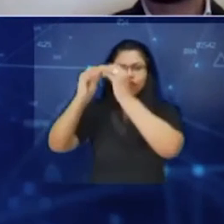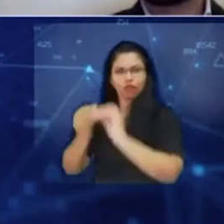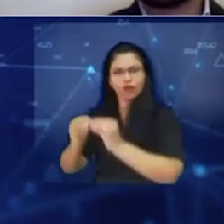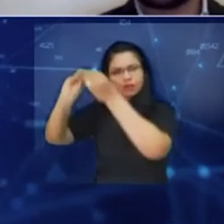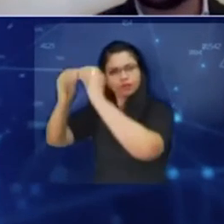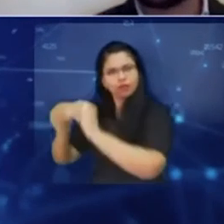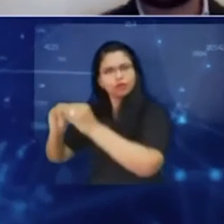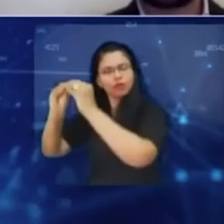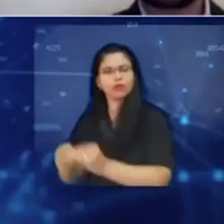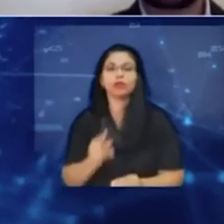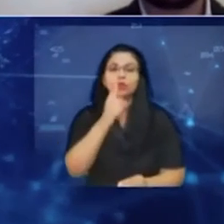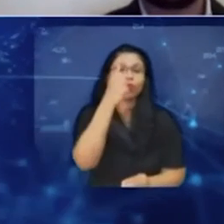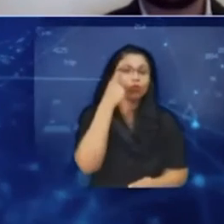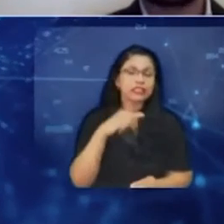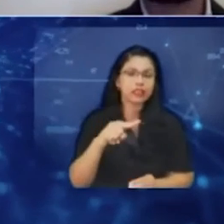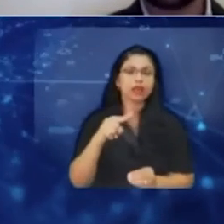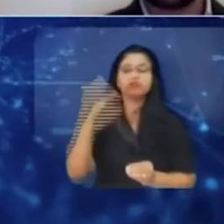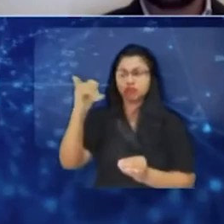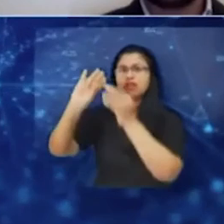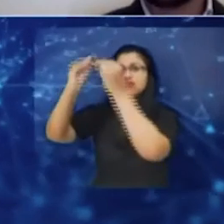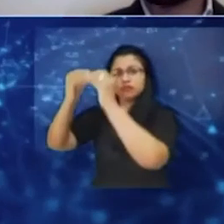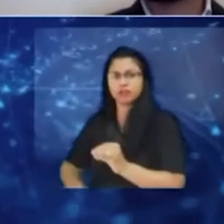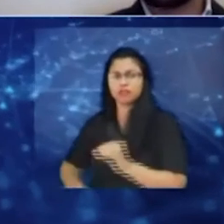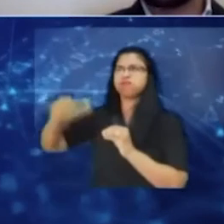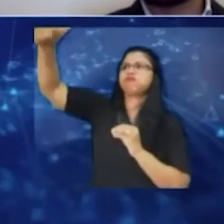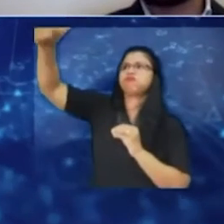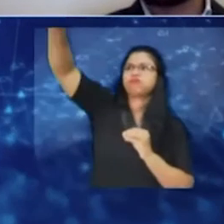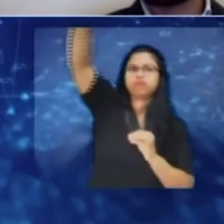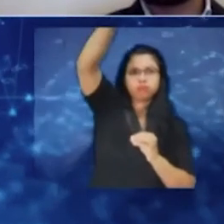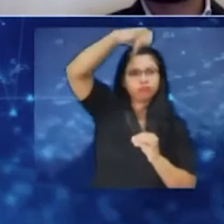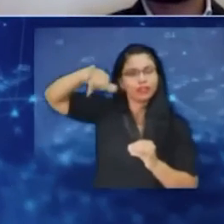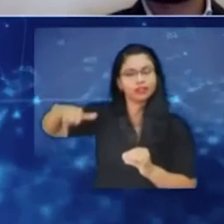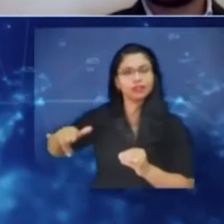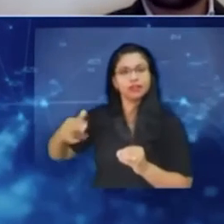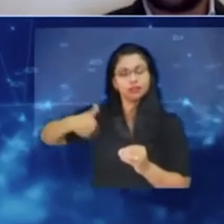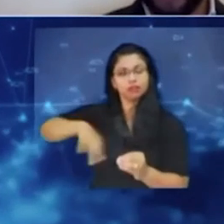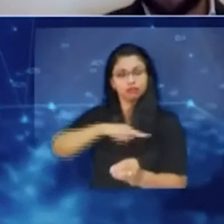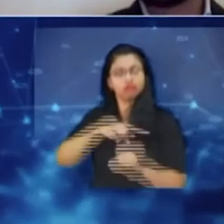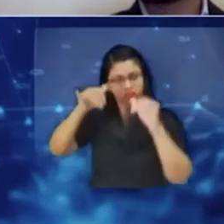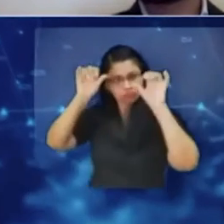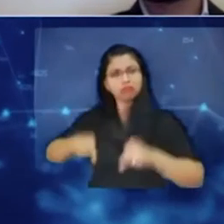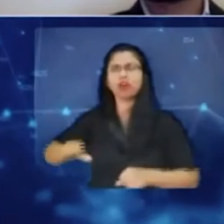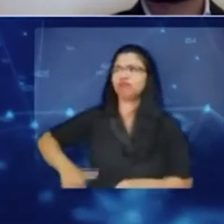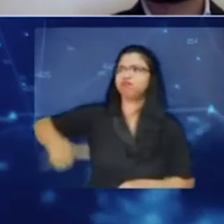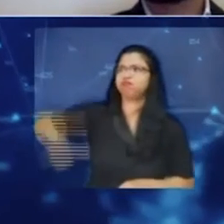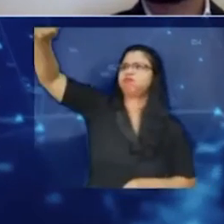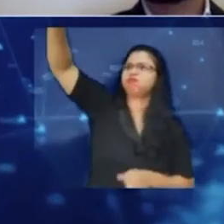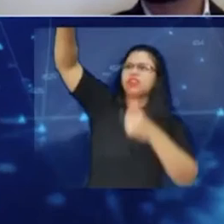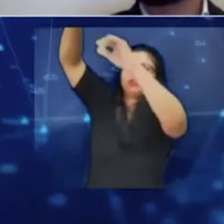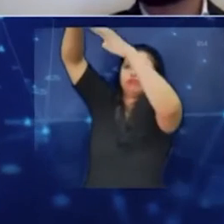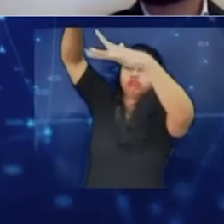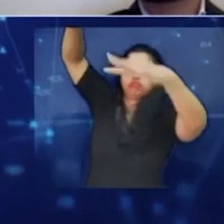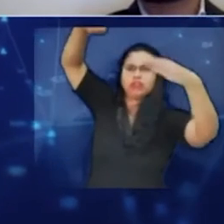fabricando un promedio de un satélite al día en nuestra fábrica en Florida. En la capacidad de los propios satélites, satélites mucho más potentes,